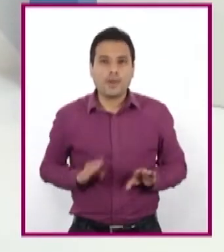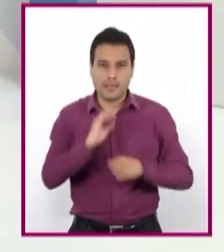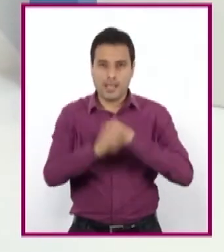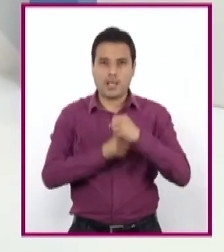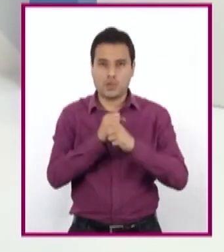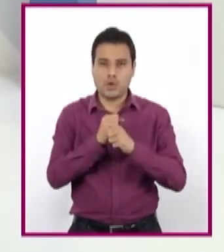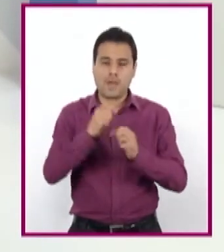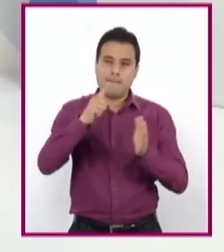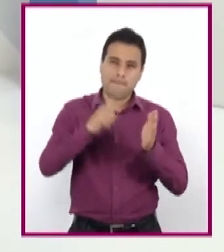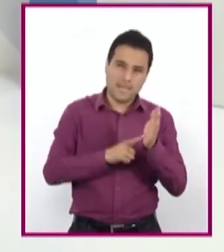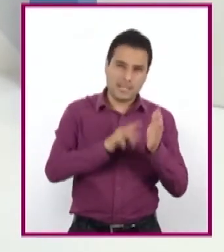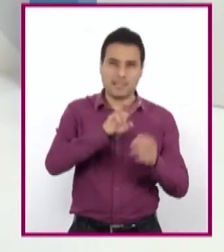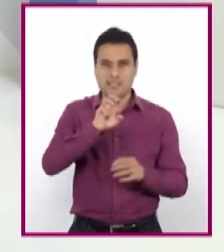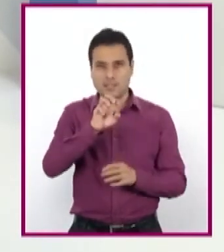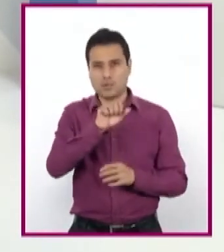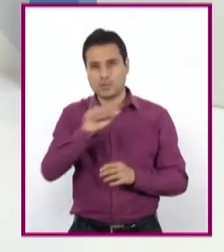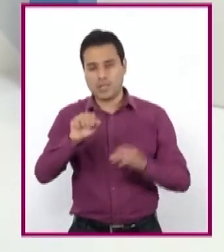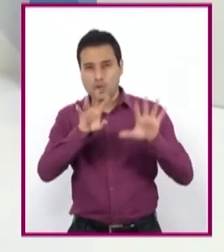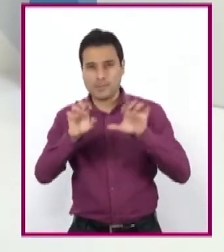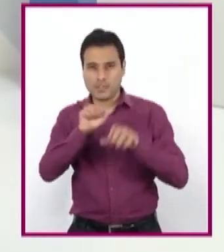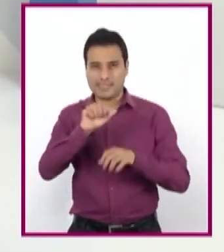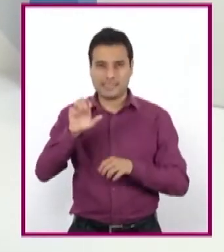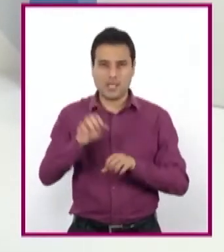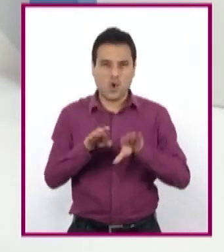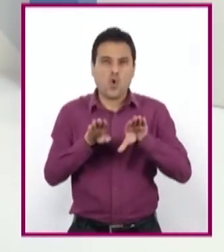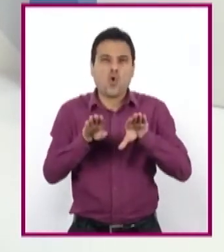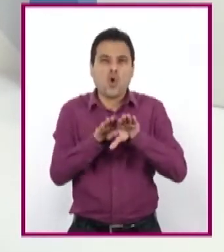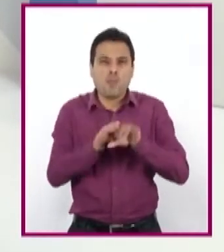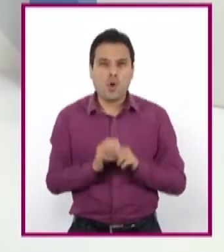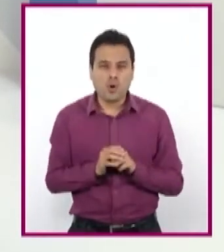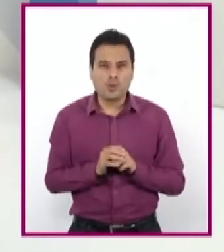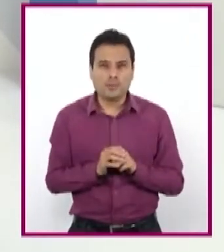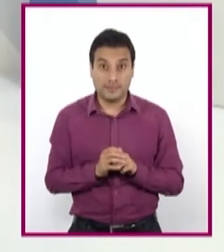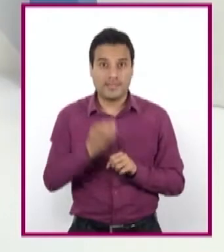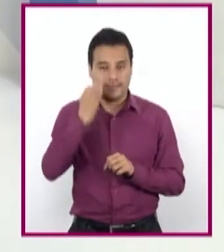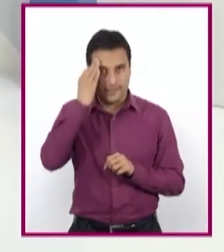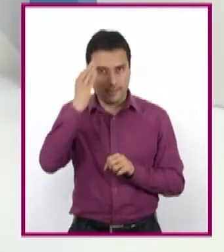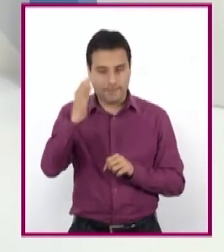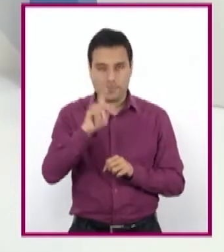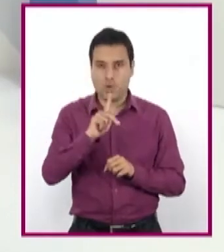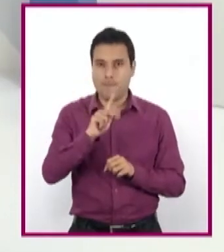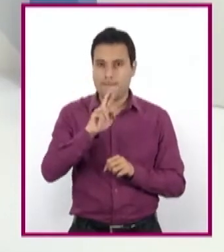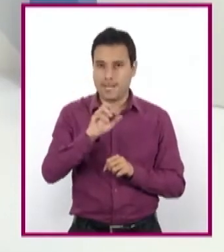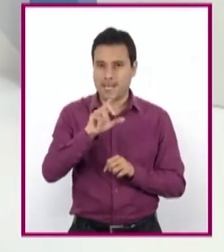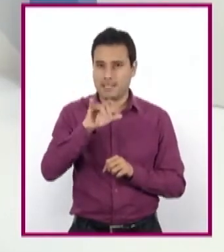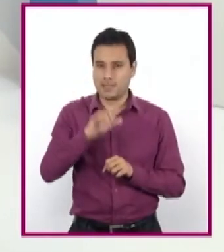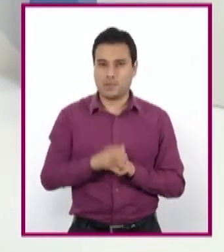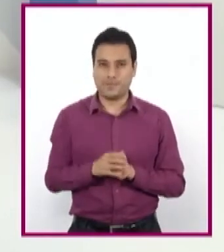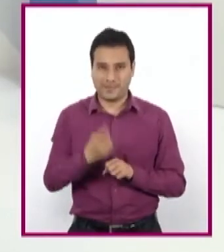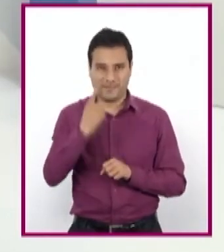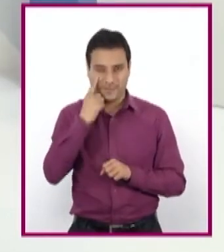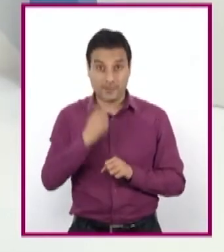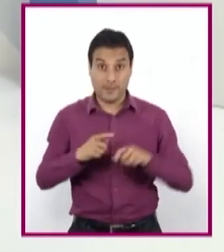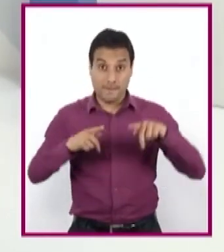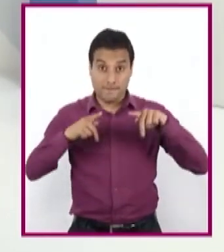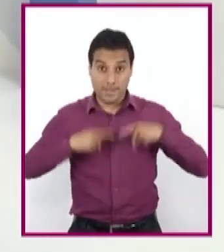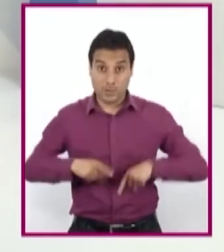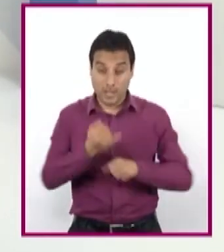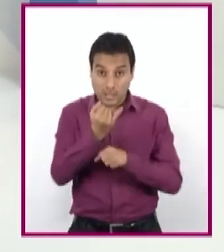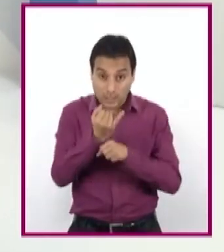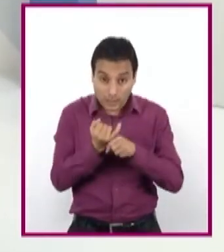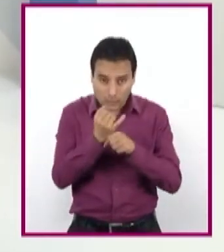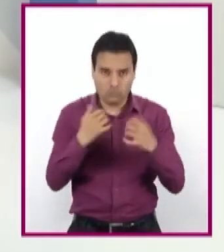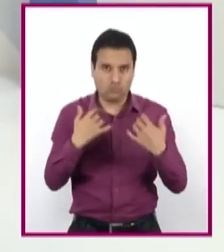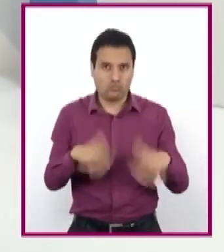1300 y 900 antes de nuestra era, durante el preclásico, y observen cómo los hallazgos arqueológicos nos hablan de las